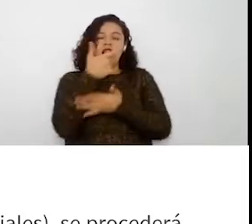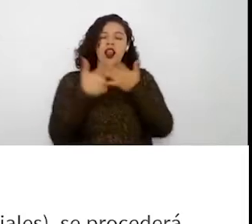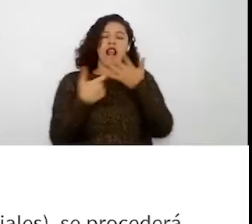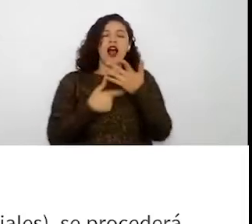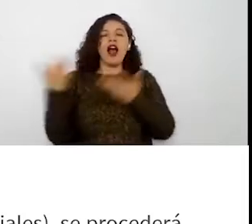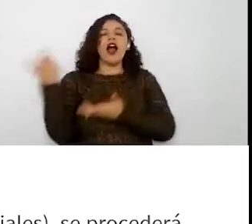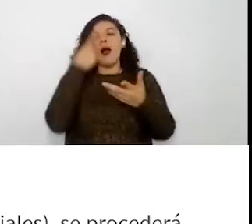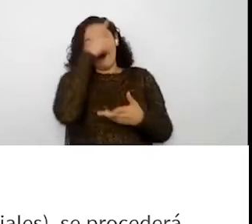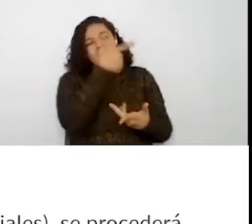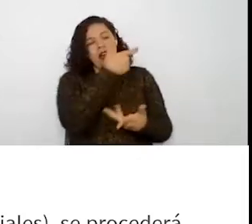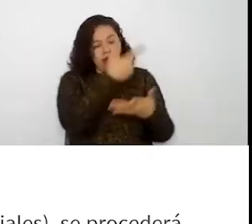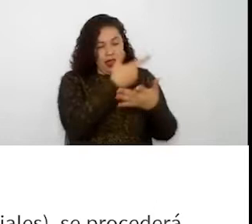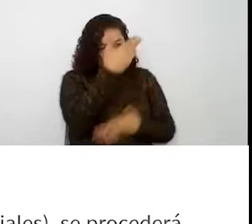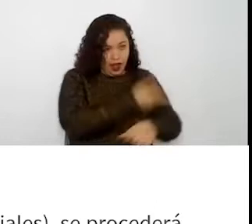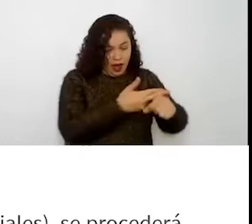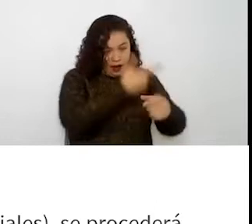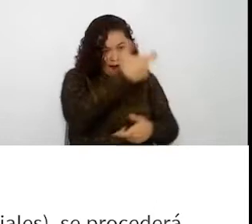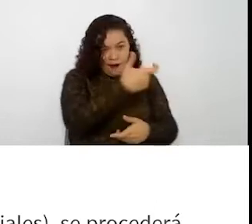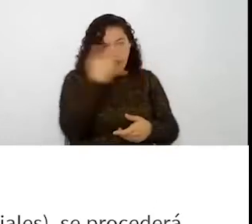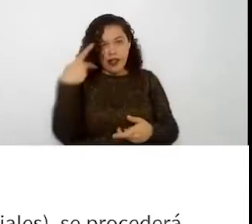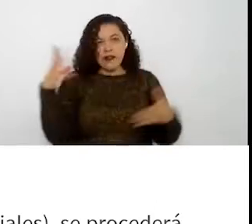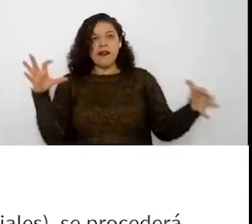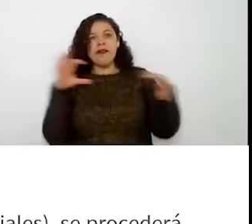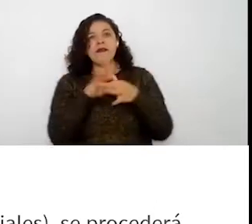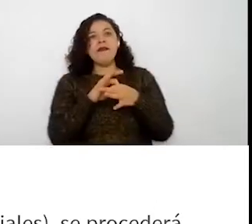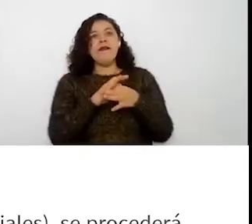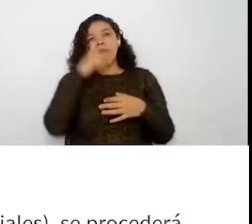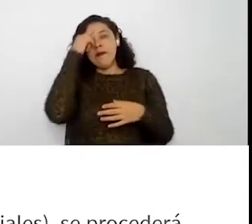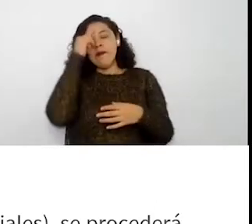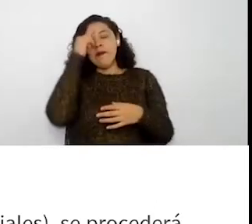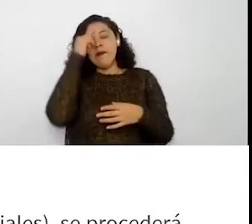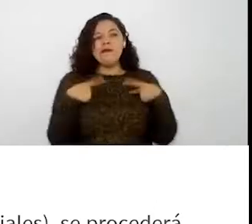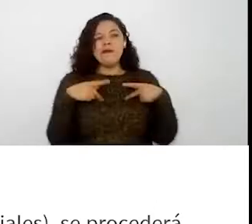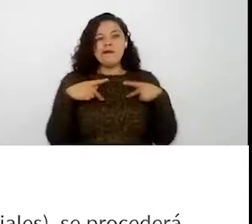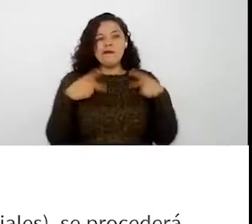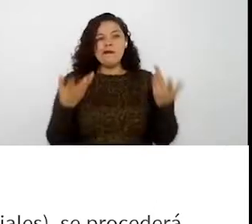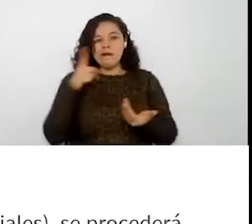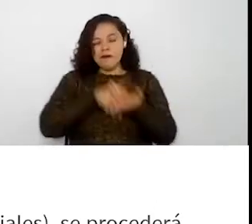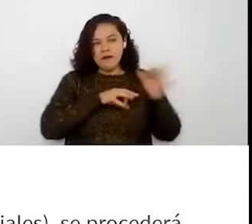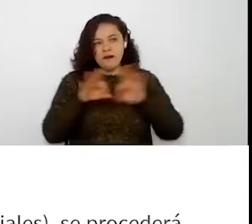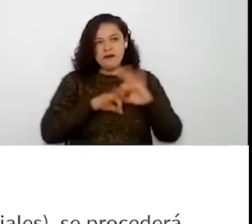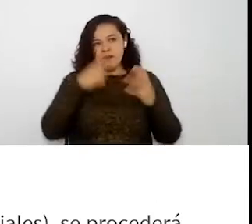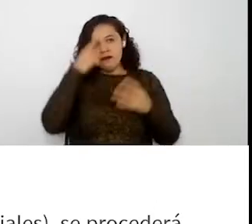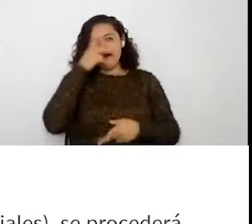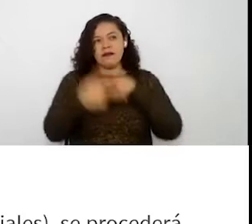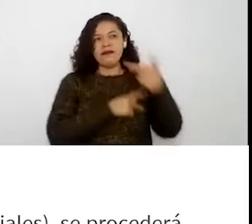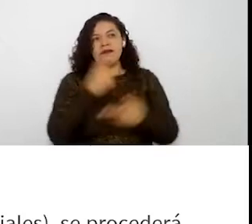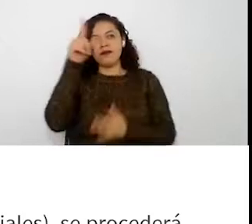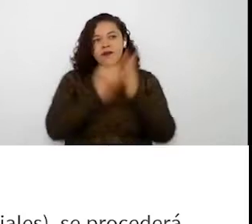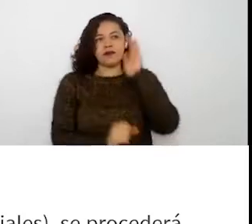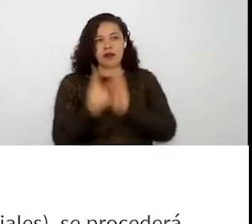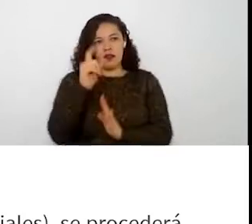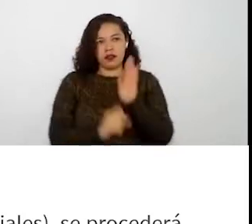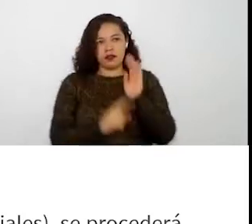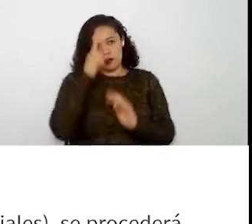financiera El costo de recursos humanos se registrará con prestaciones en forma mensual en cada